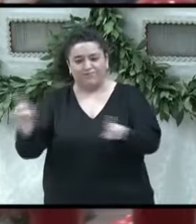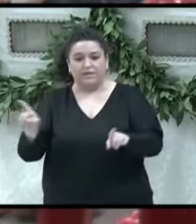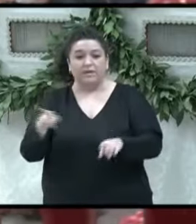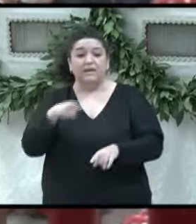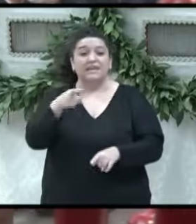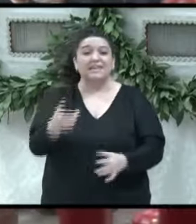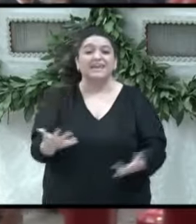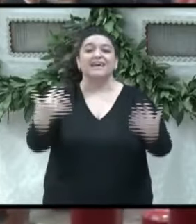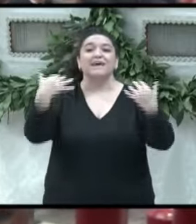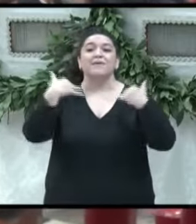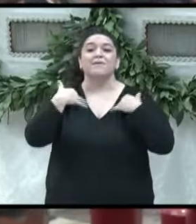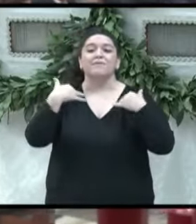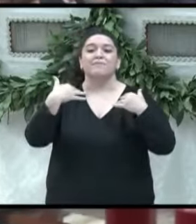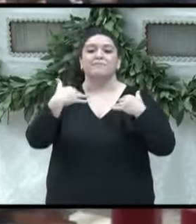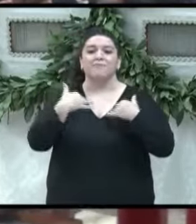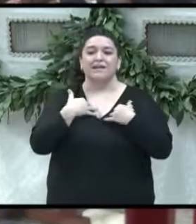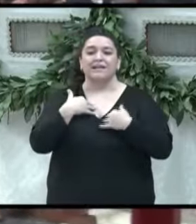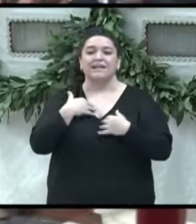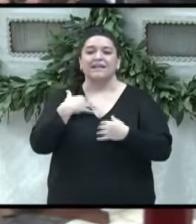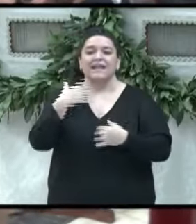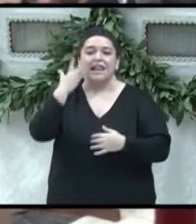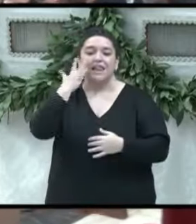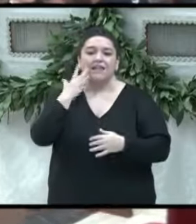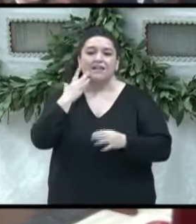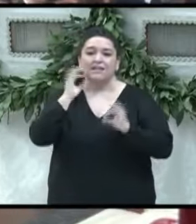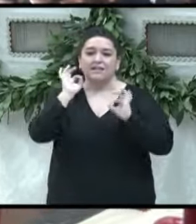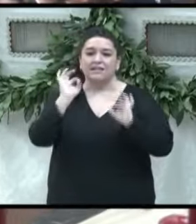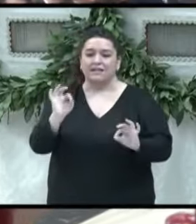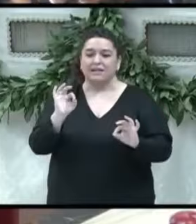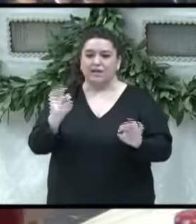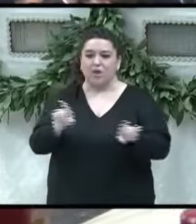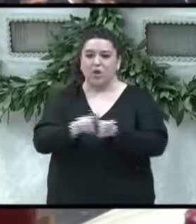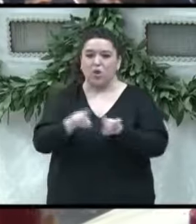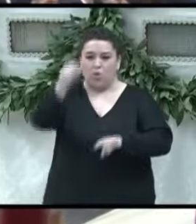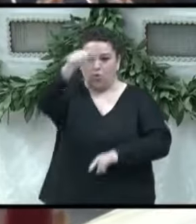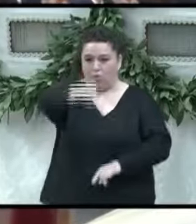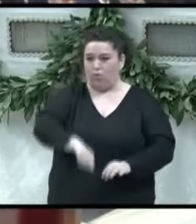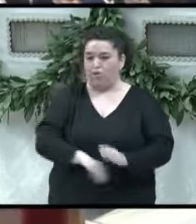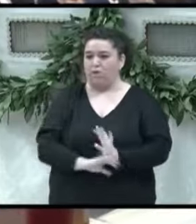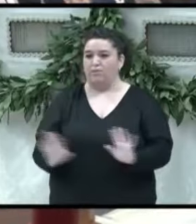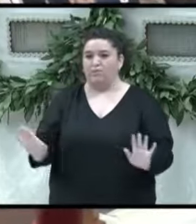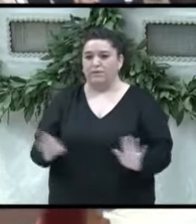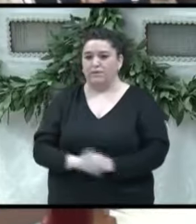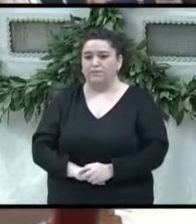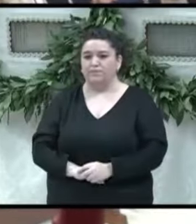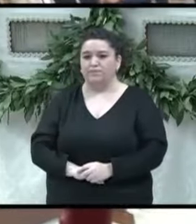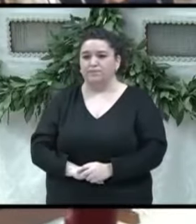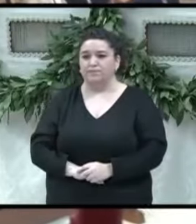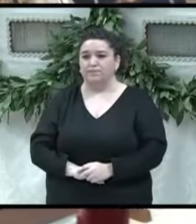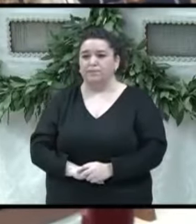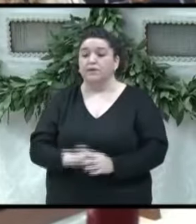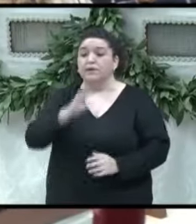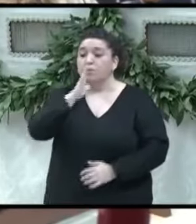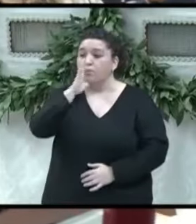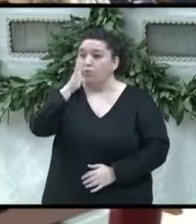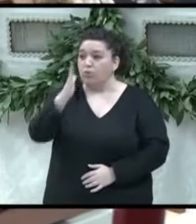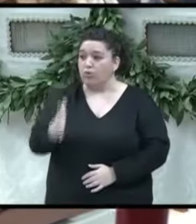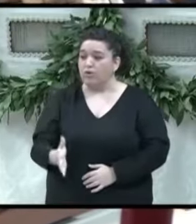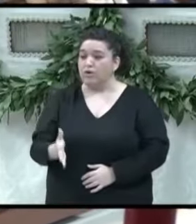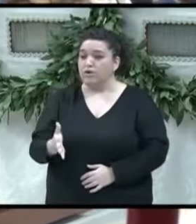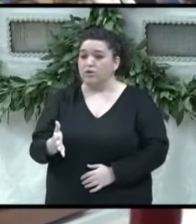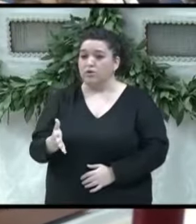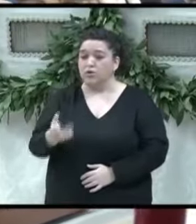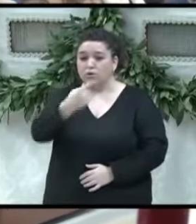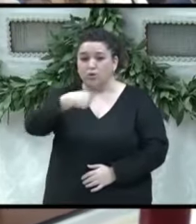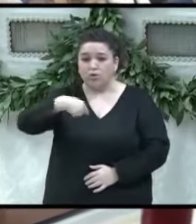mártir de la castidad en versión masculina por tanto